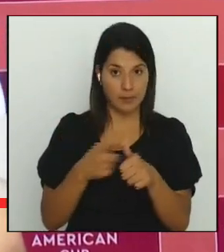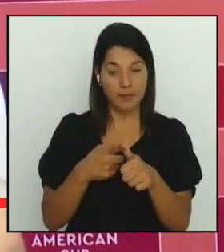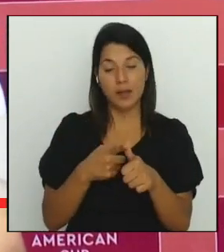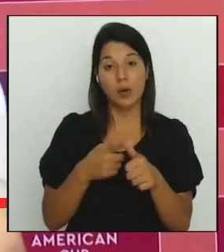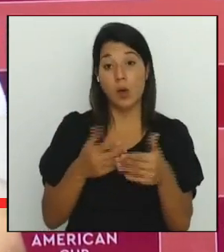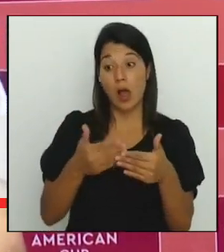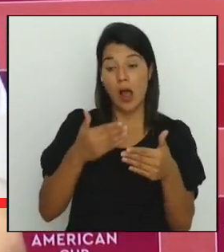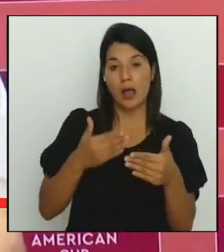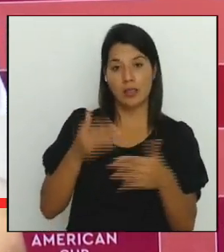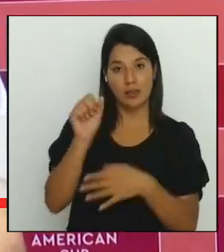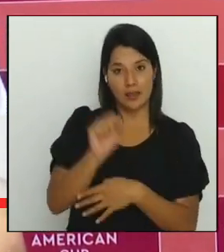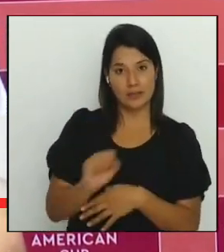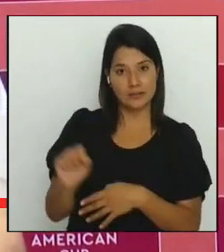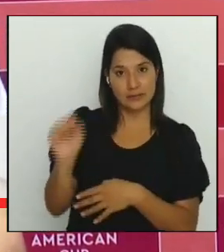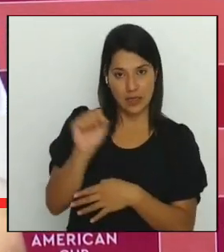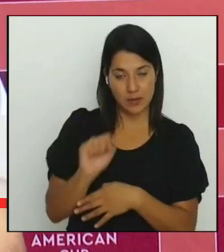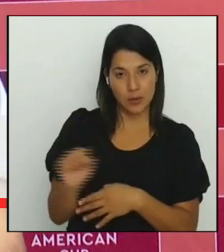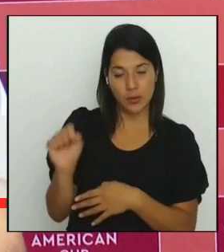es